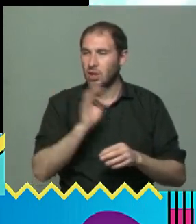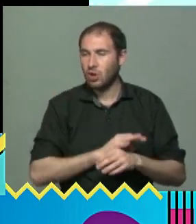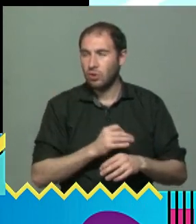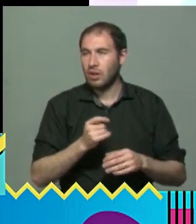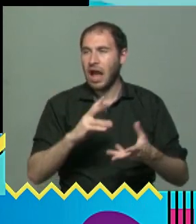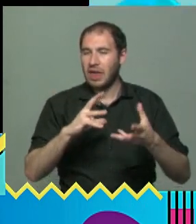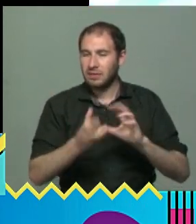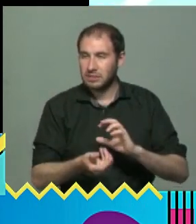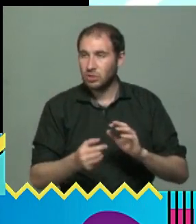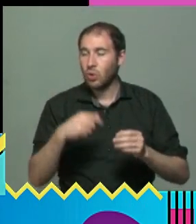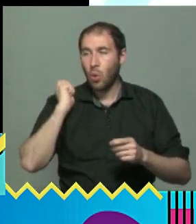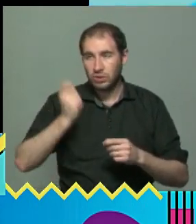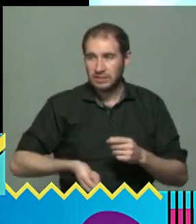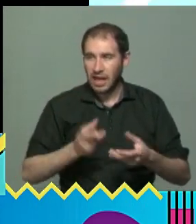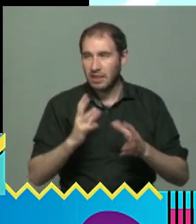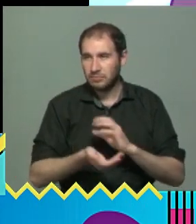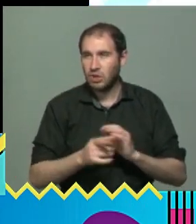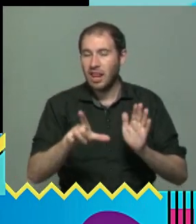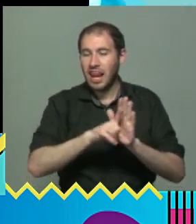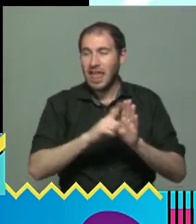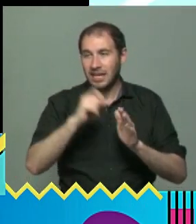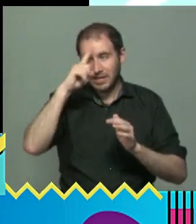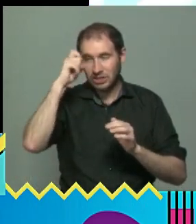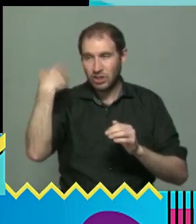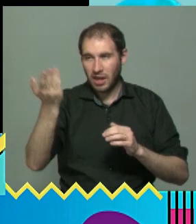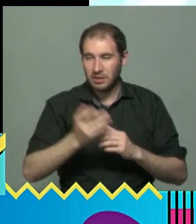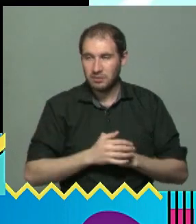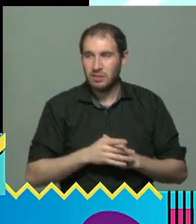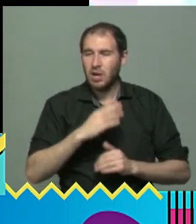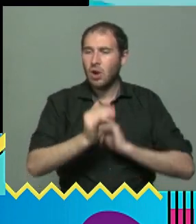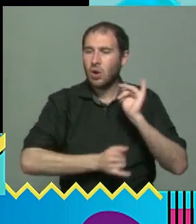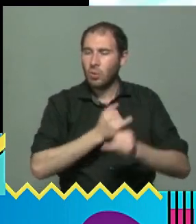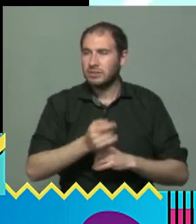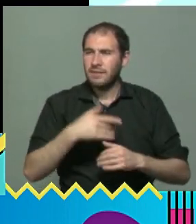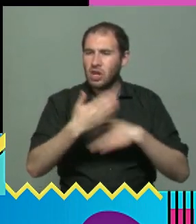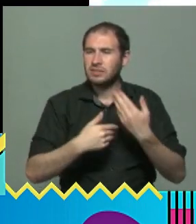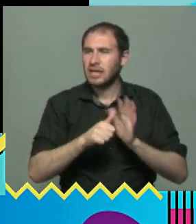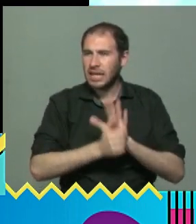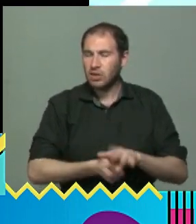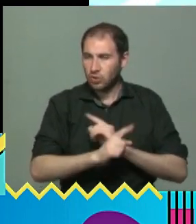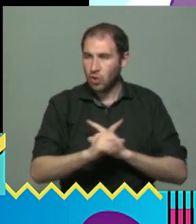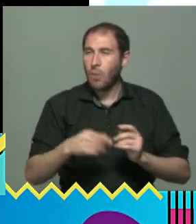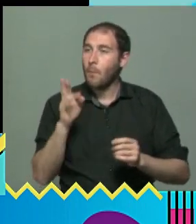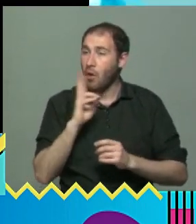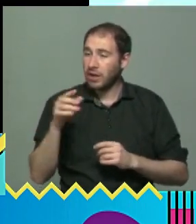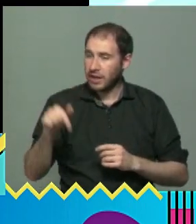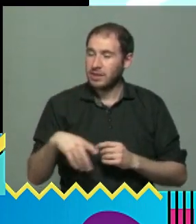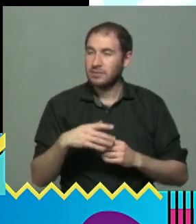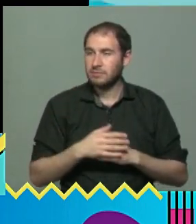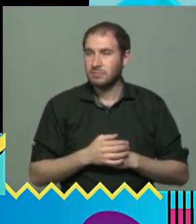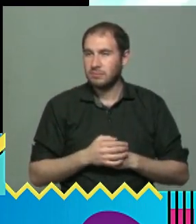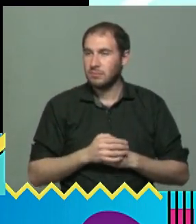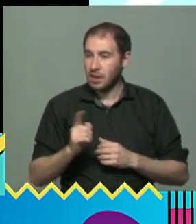la adecuación de la justicia a la normativa internacional, donde hablamos de no violencia de género y que las mujeres realmente